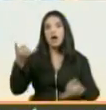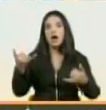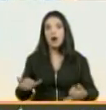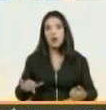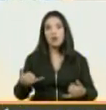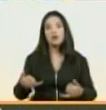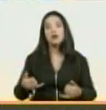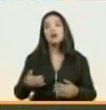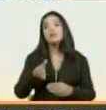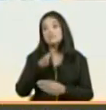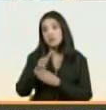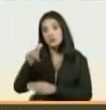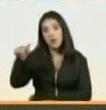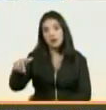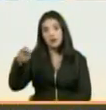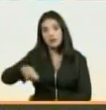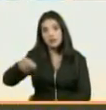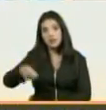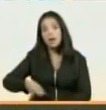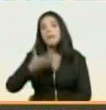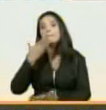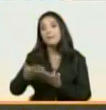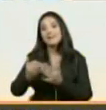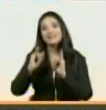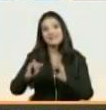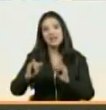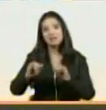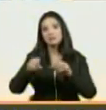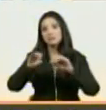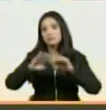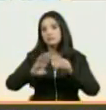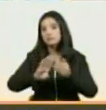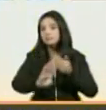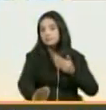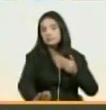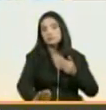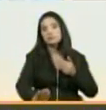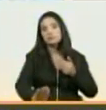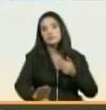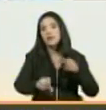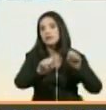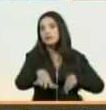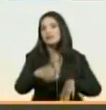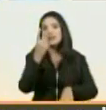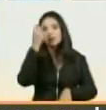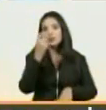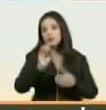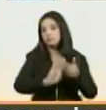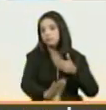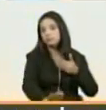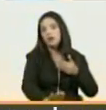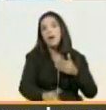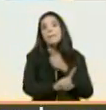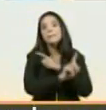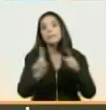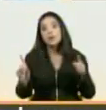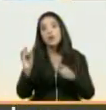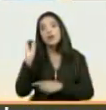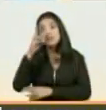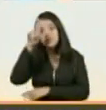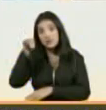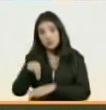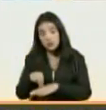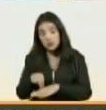máximo tribunal a pedir la separación temporal del cargo, y en caso de que la Asamblea